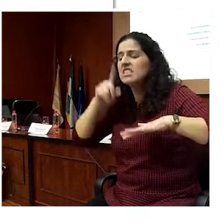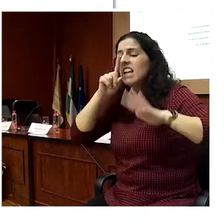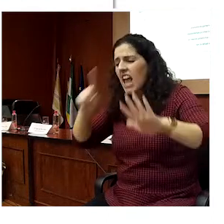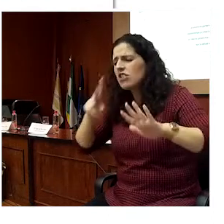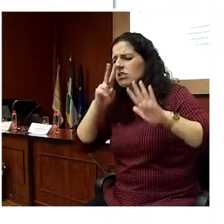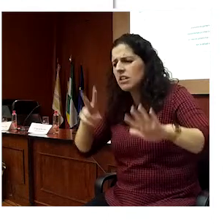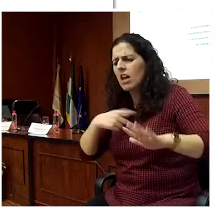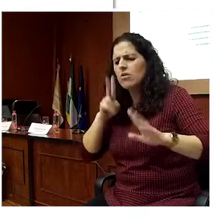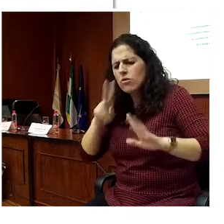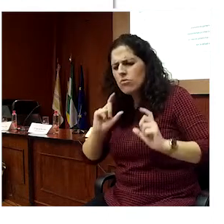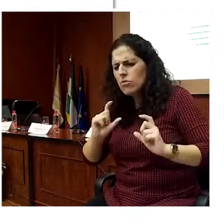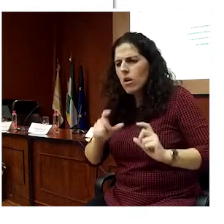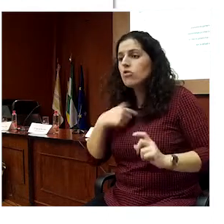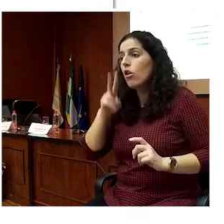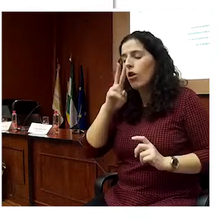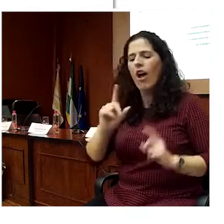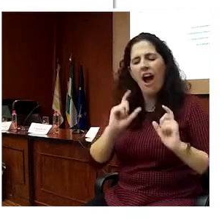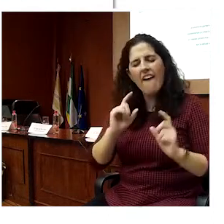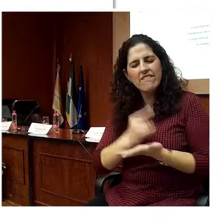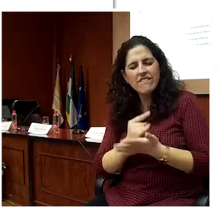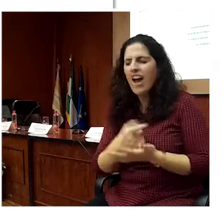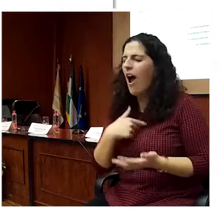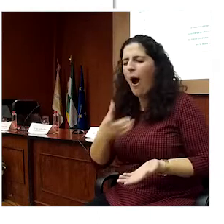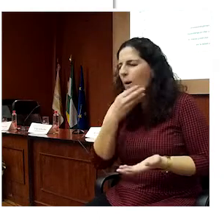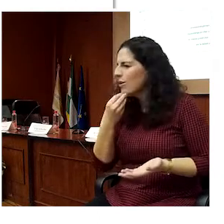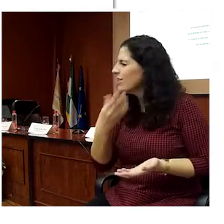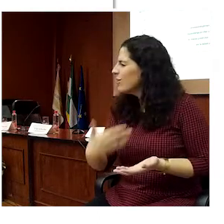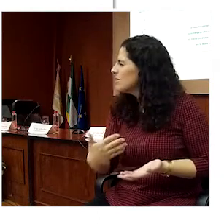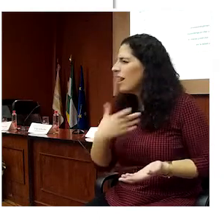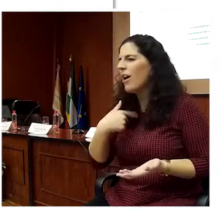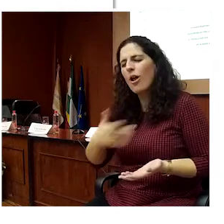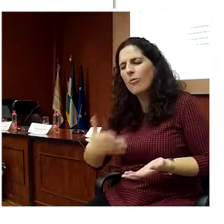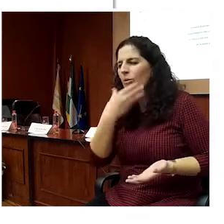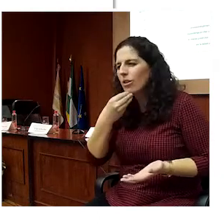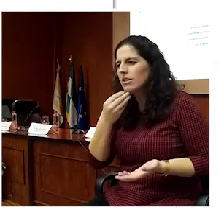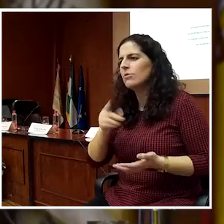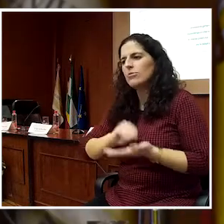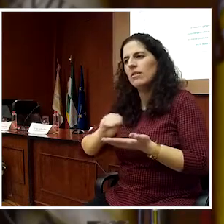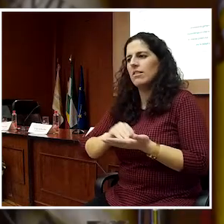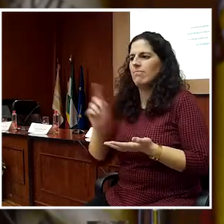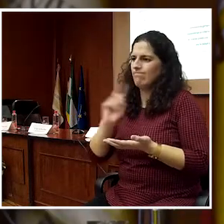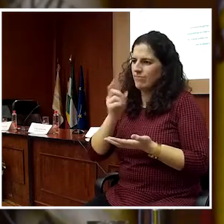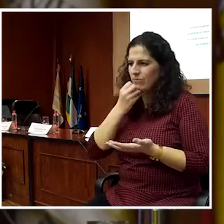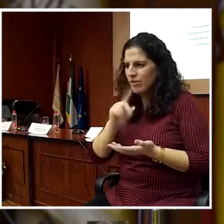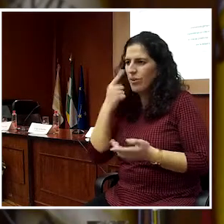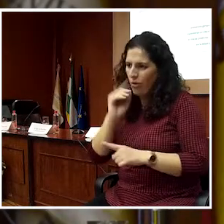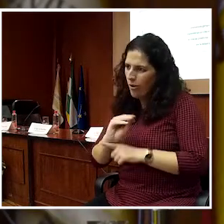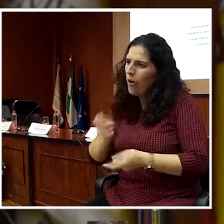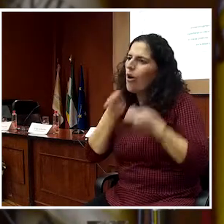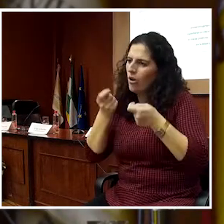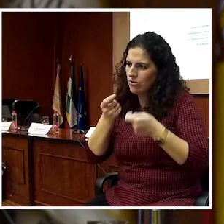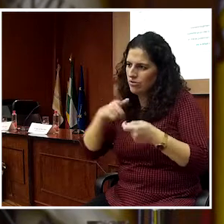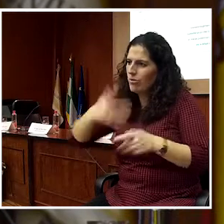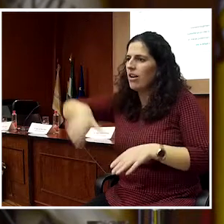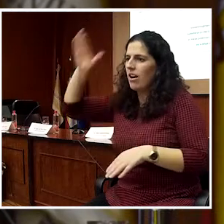años, pero cuando tienen 2 años y están tan gorditos y tan bonitos, no somos capaces de percibir que ese niño está obeso.